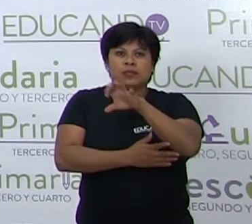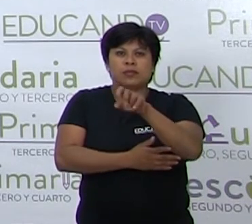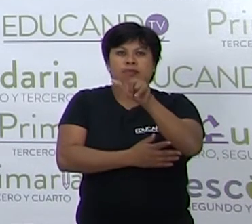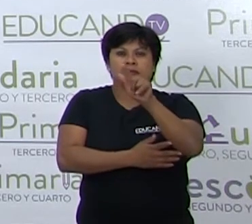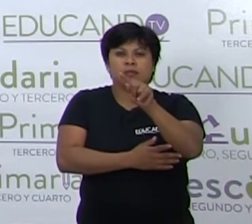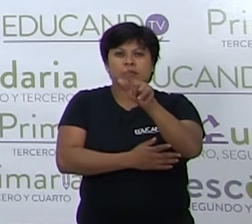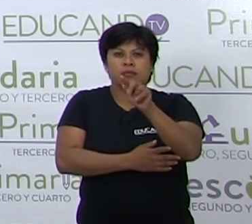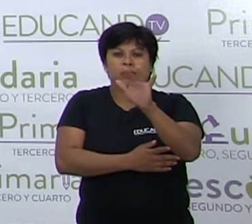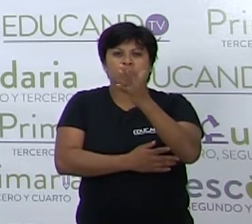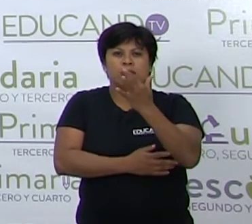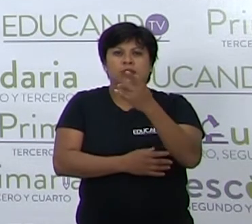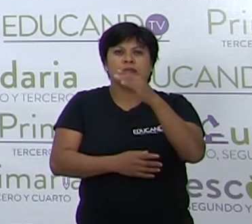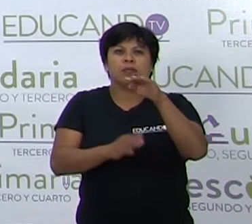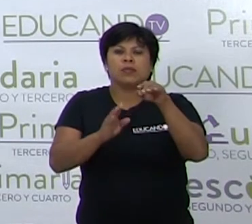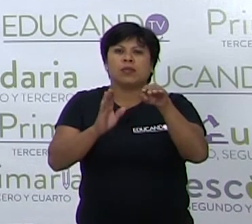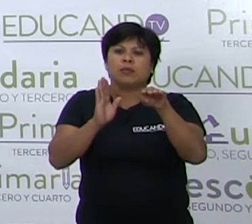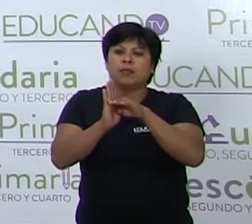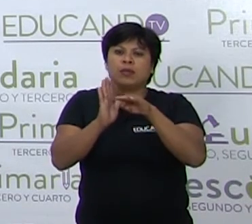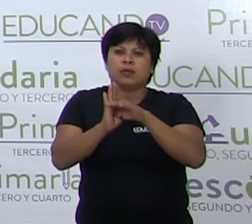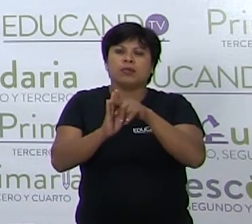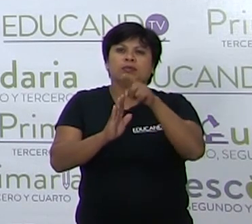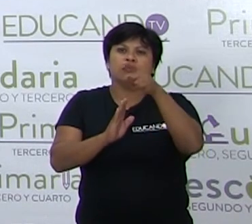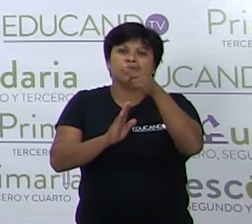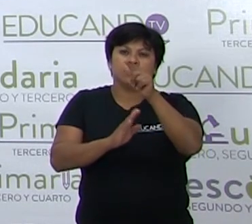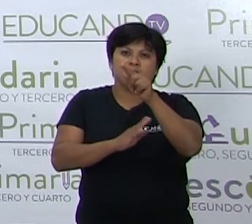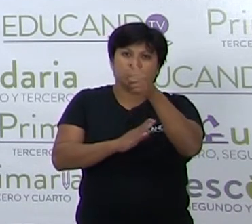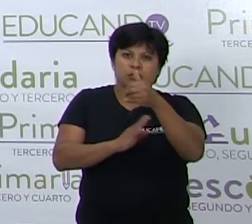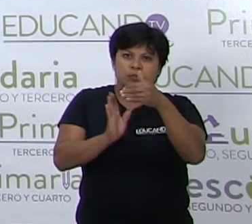76,550 menos